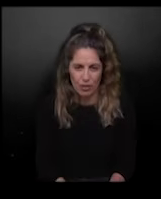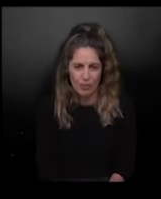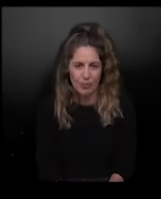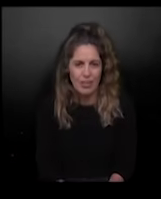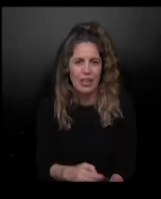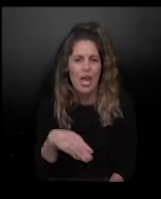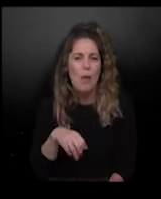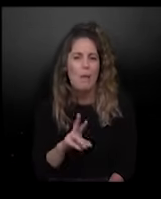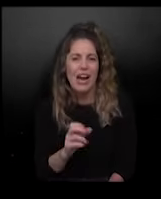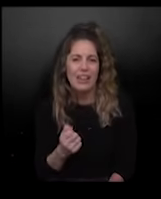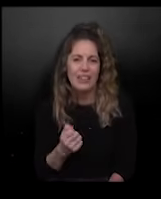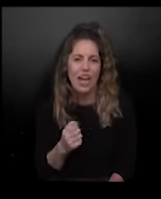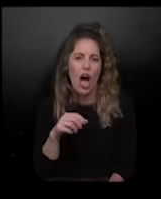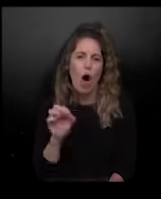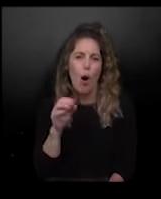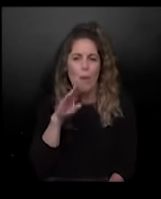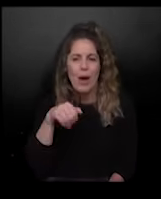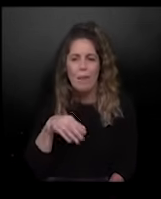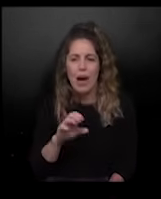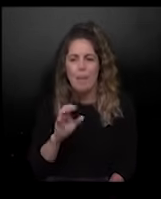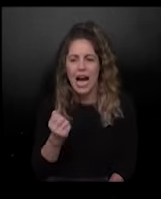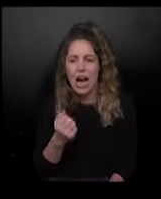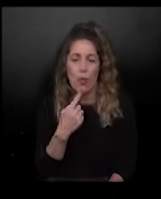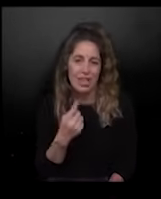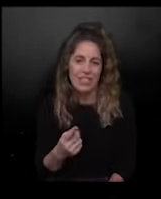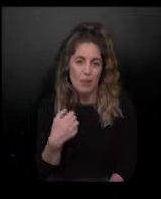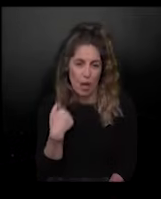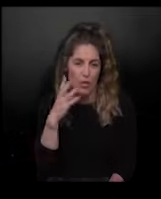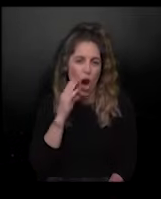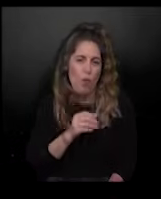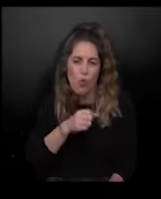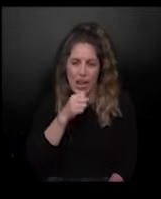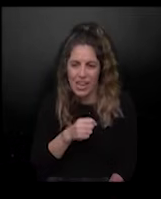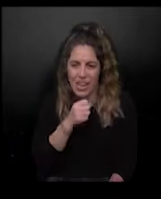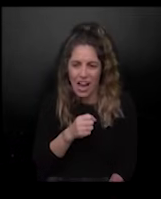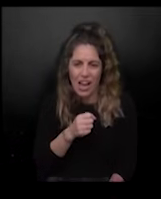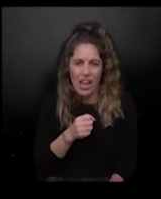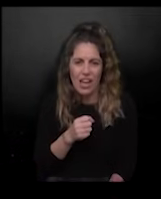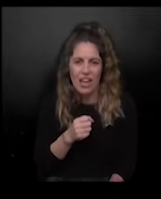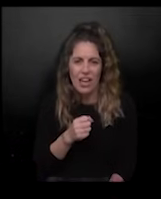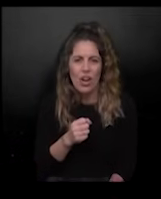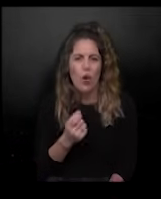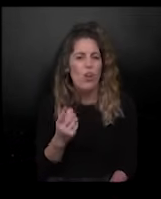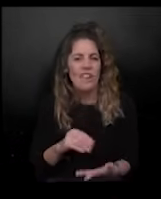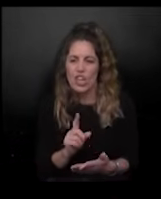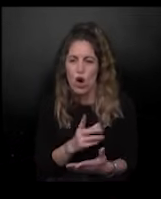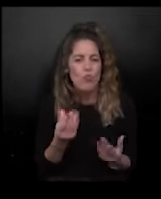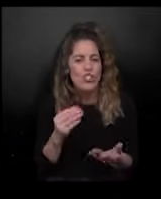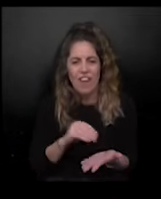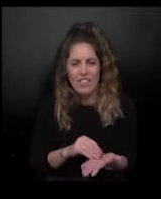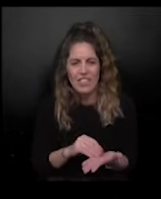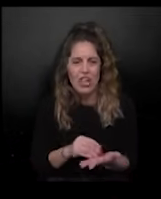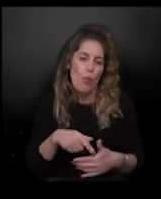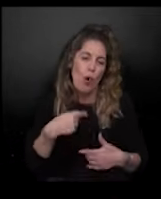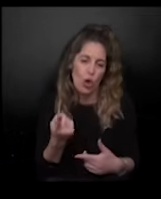Marta o mamá como le decíamos a mi abuela fue y no una vez sino muchas veces como